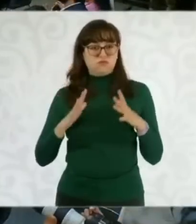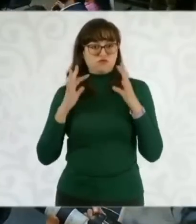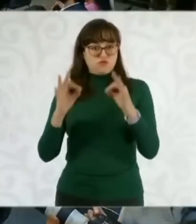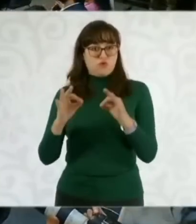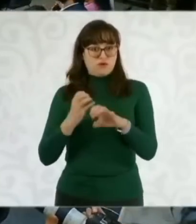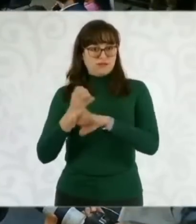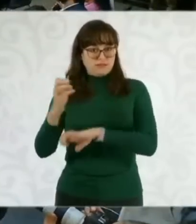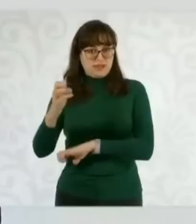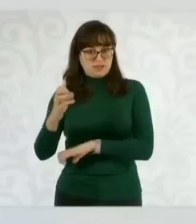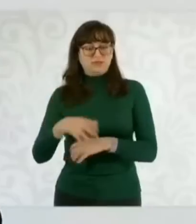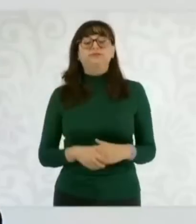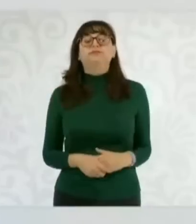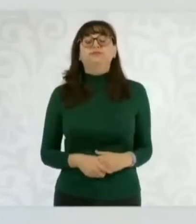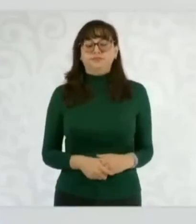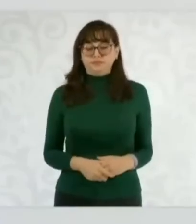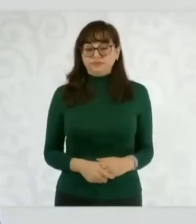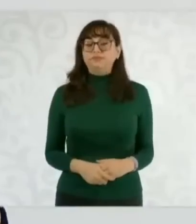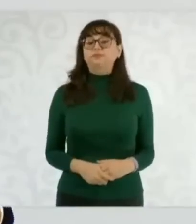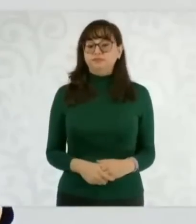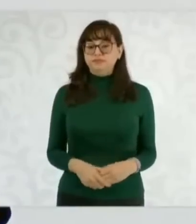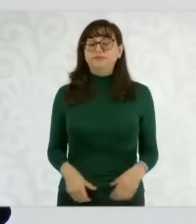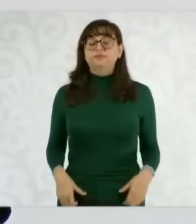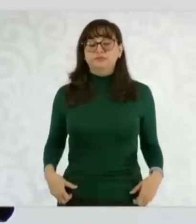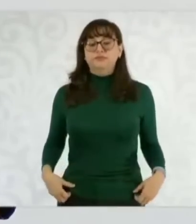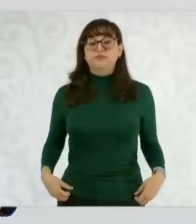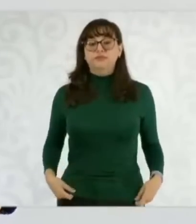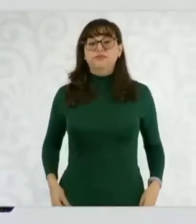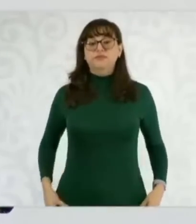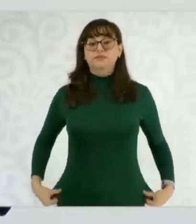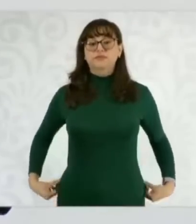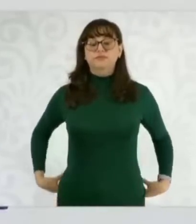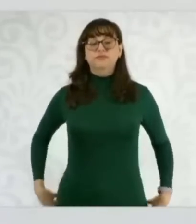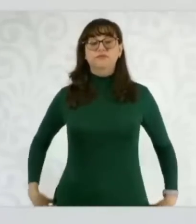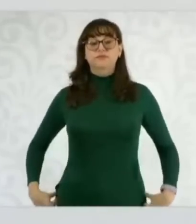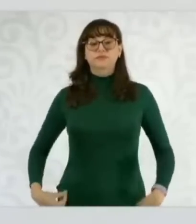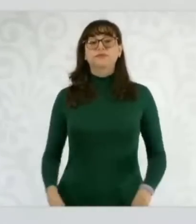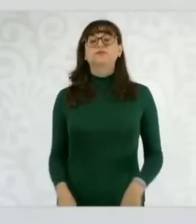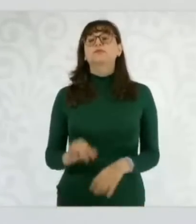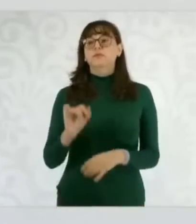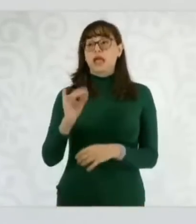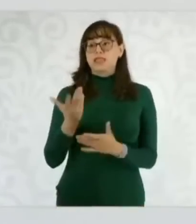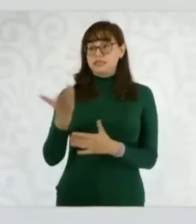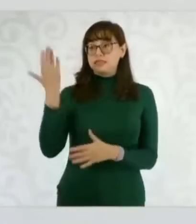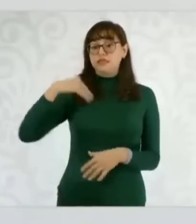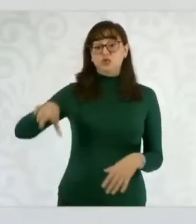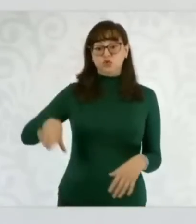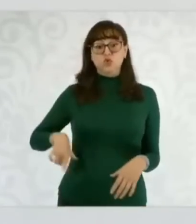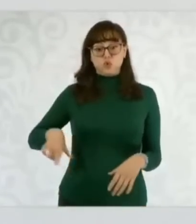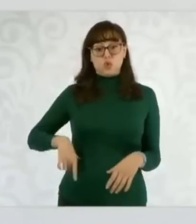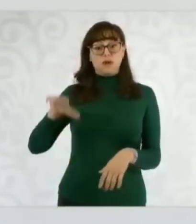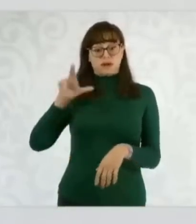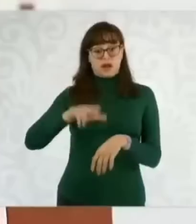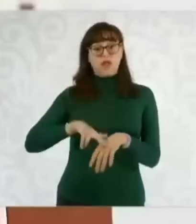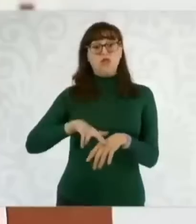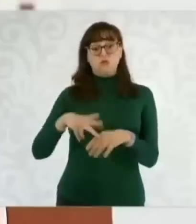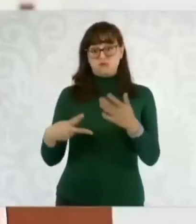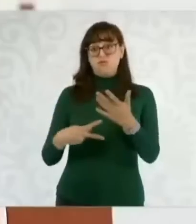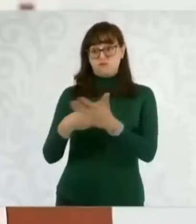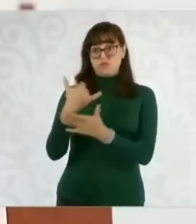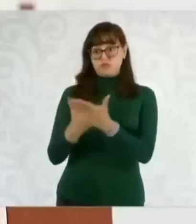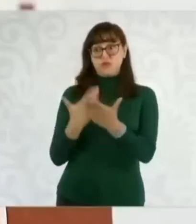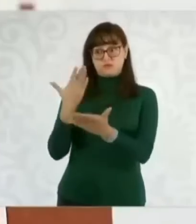es alguno de los proyectos que nos planteó el gobernador. Próximo año nos vamos a seguir en el